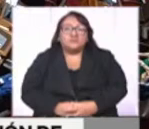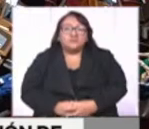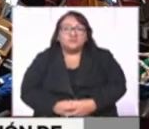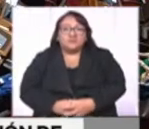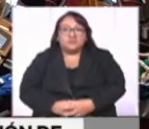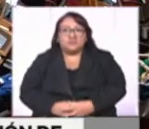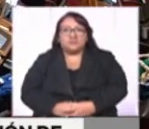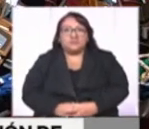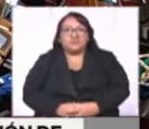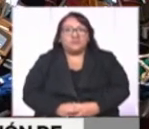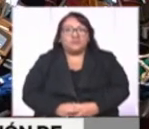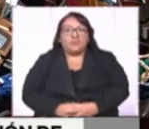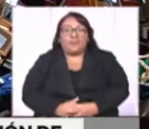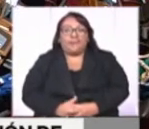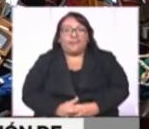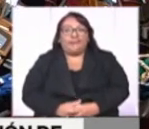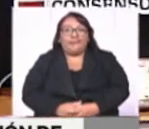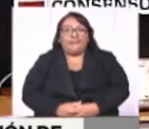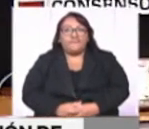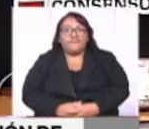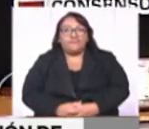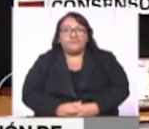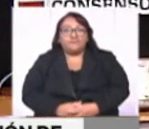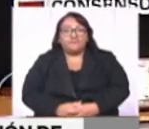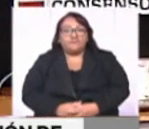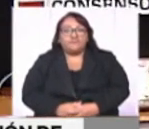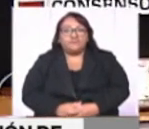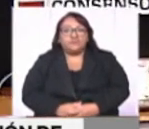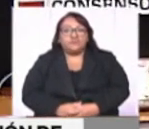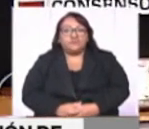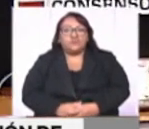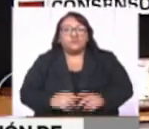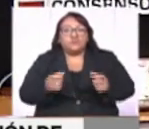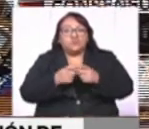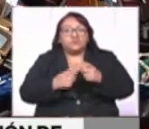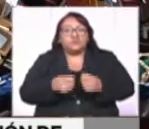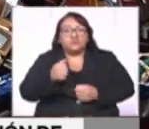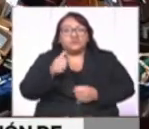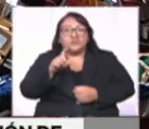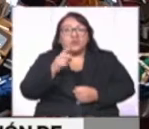gracias, congresista. Tiene el uso de la palabra el congresista Eduardo Salguana, hasta por 2 minutos.